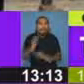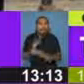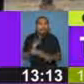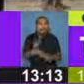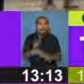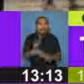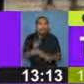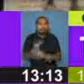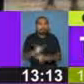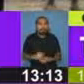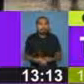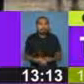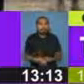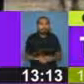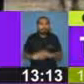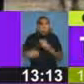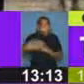a